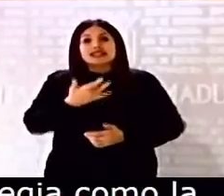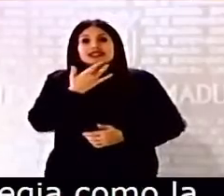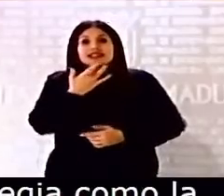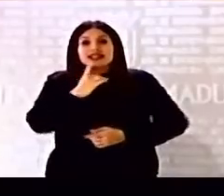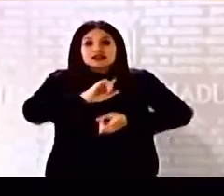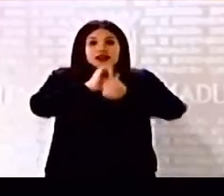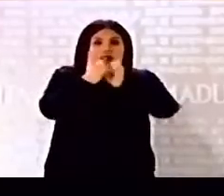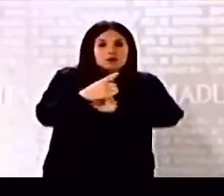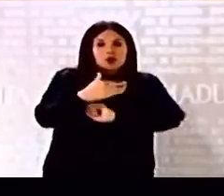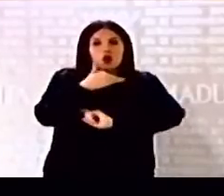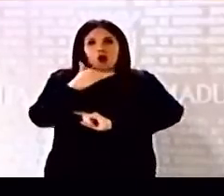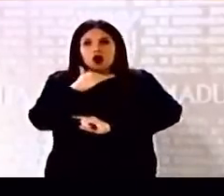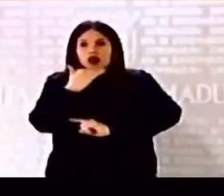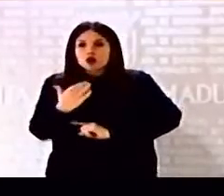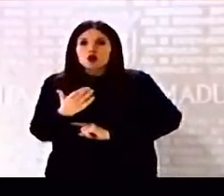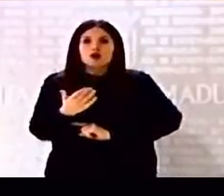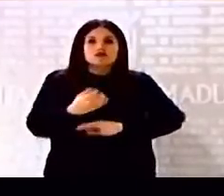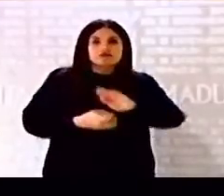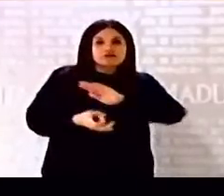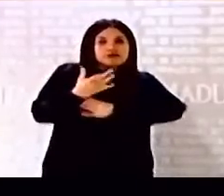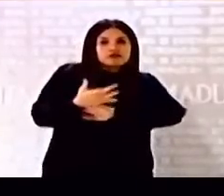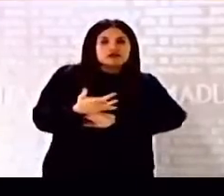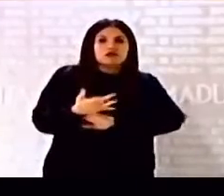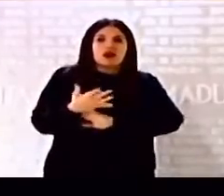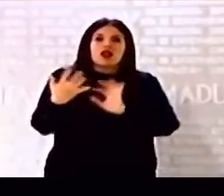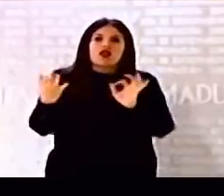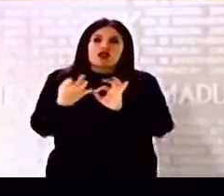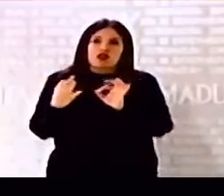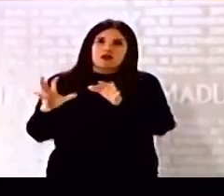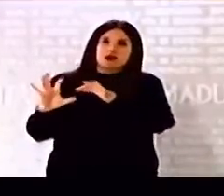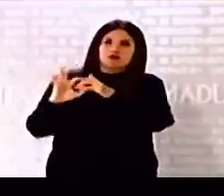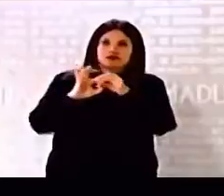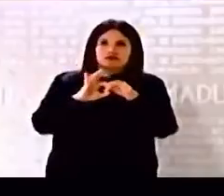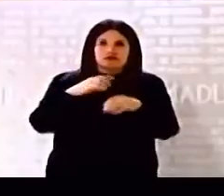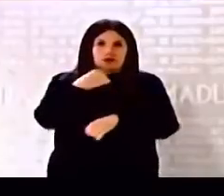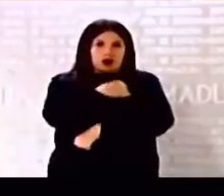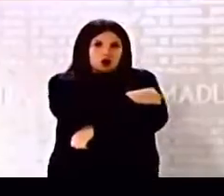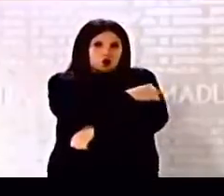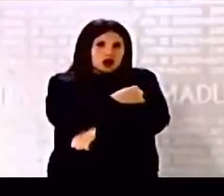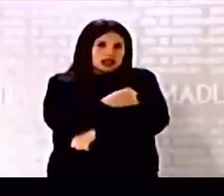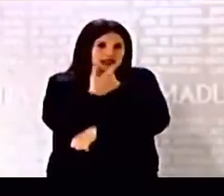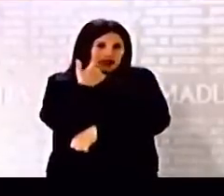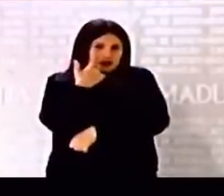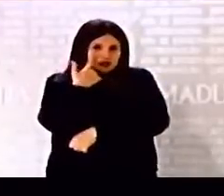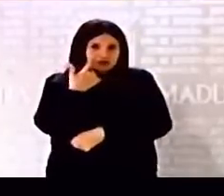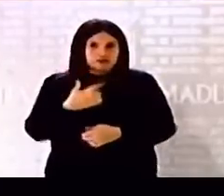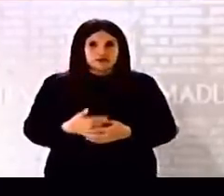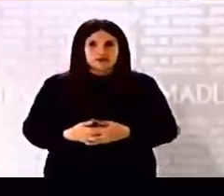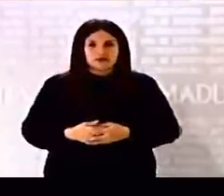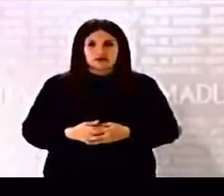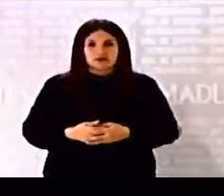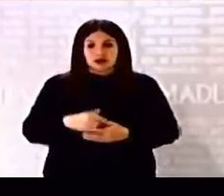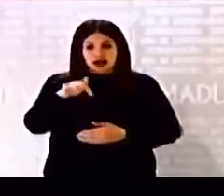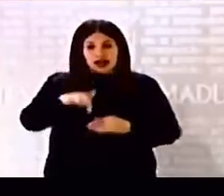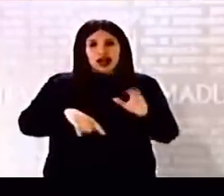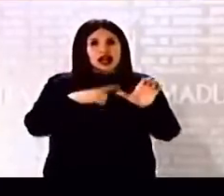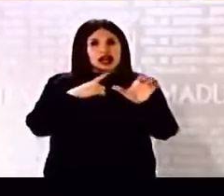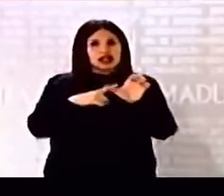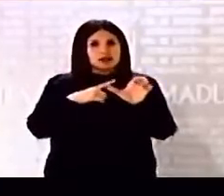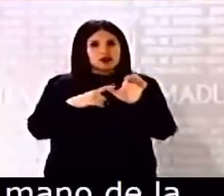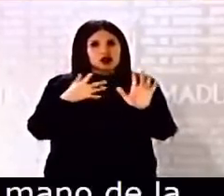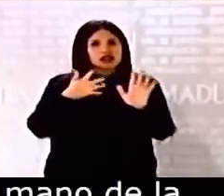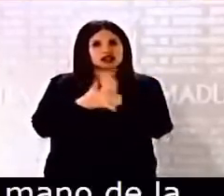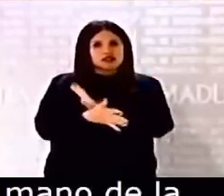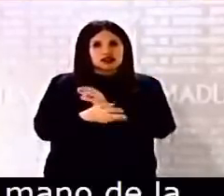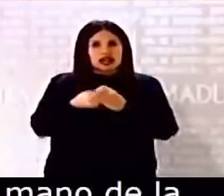algún cambio, tendría que venir de la mano de la ponencia de vacunas. Extremadura ha sido muy respetuosa a lo